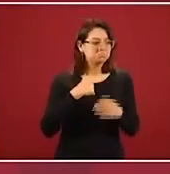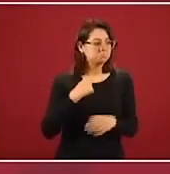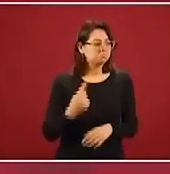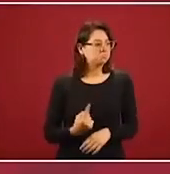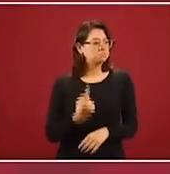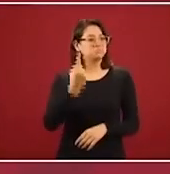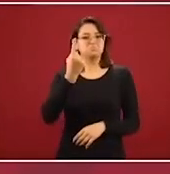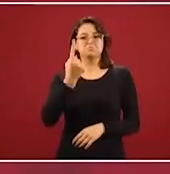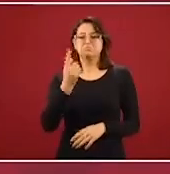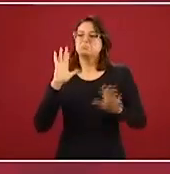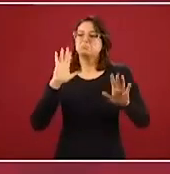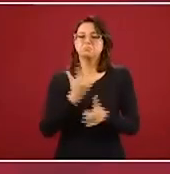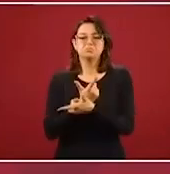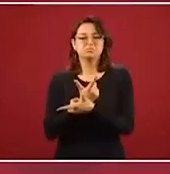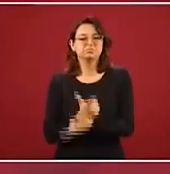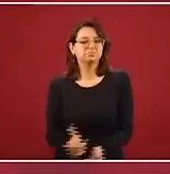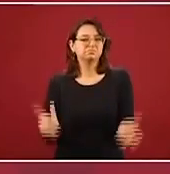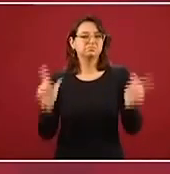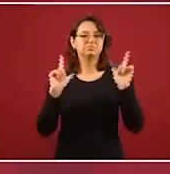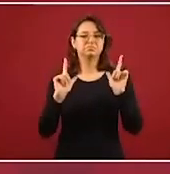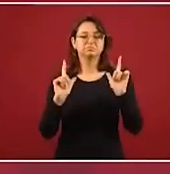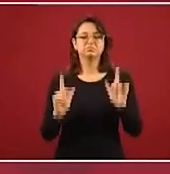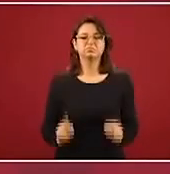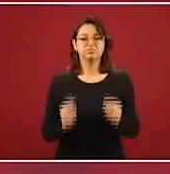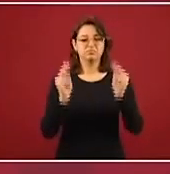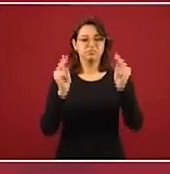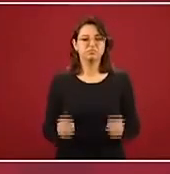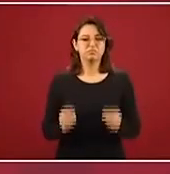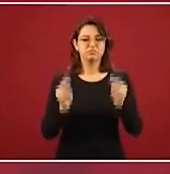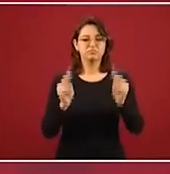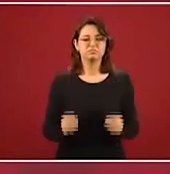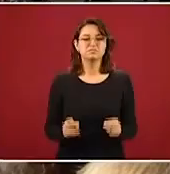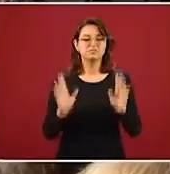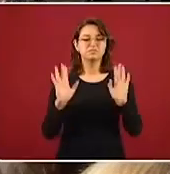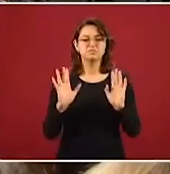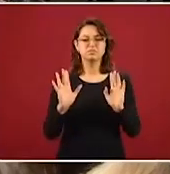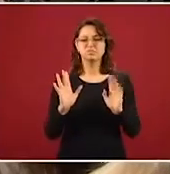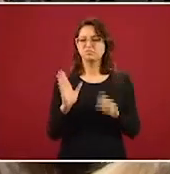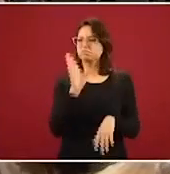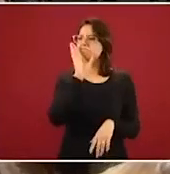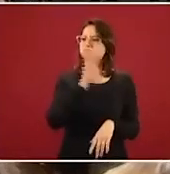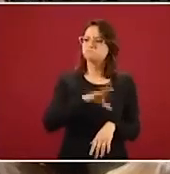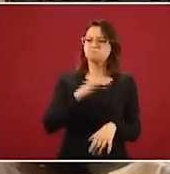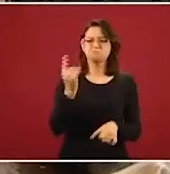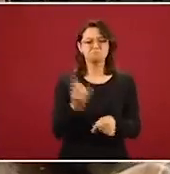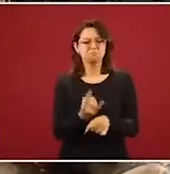venden al precio que quieren, pueden ser ineficientes.